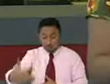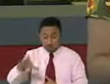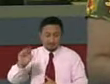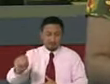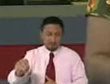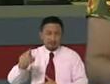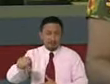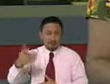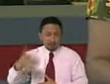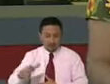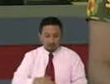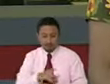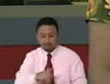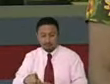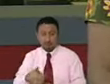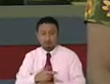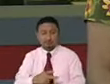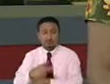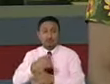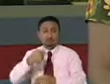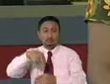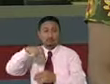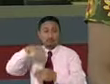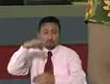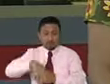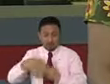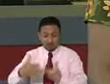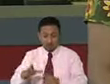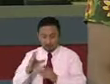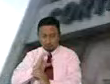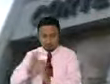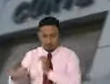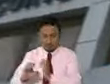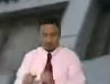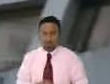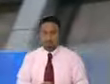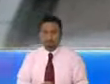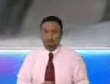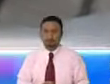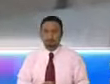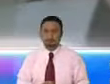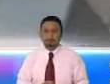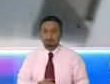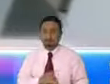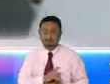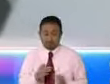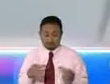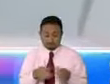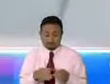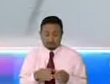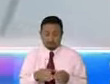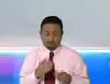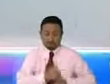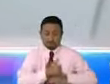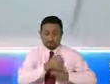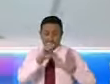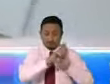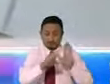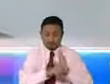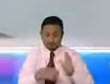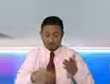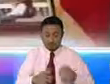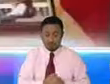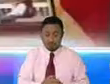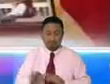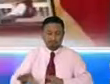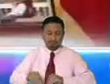mandatario se comunique con el Consejo Nacional Electoral. Fue la sala de admisión de la Corte Constitucional que este jueves admitió a trámite